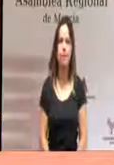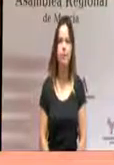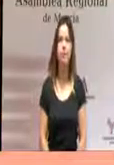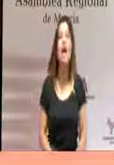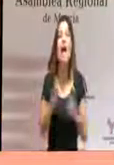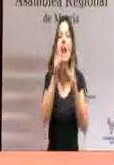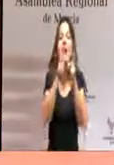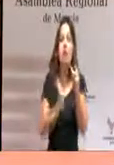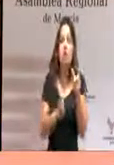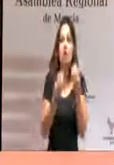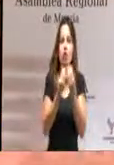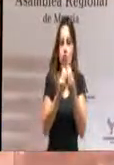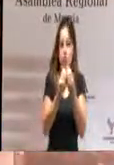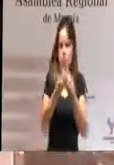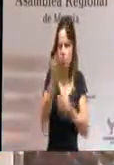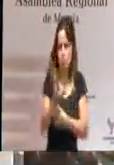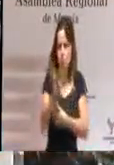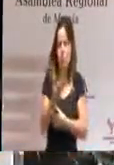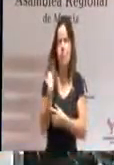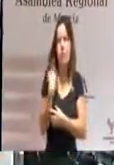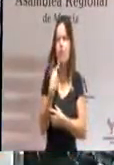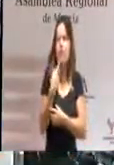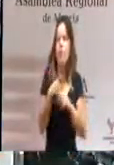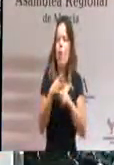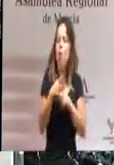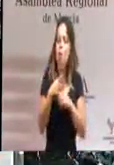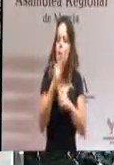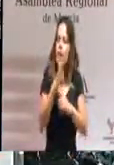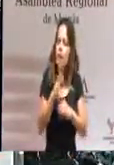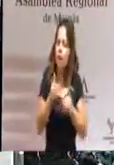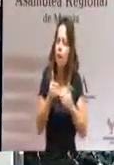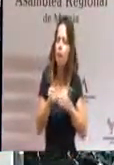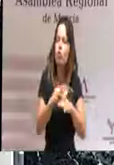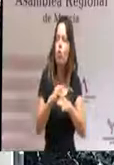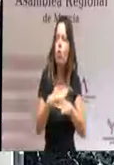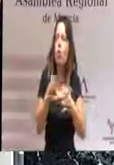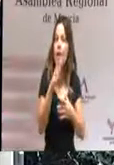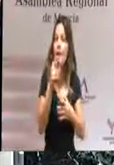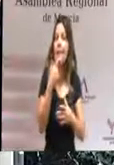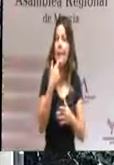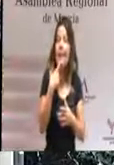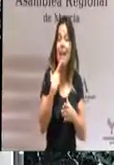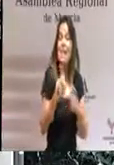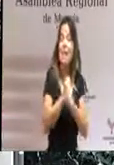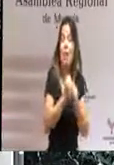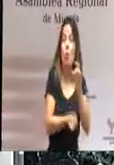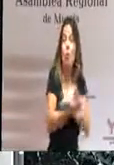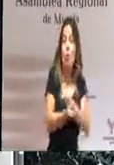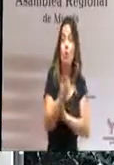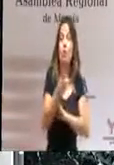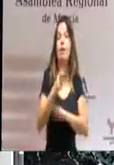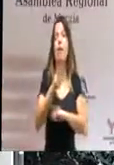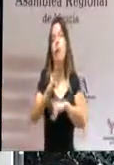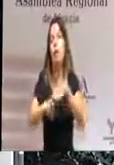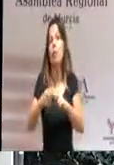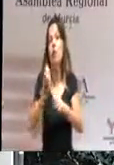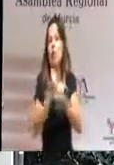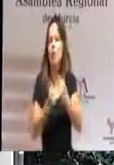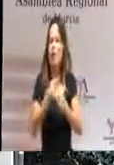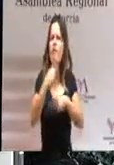Son datos alentadores que marcan una tendencia y nos dicen que la creación de empleo y la recuperación económica están ayudando a